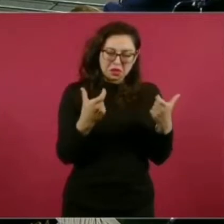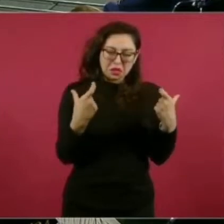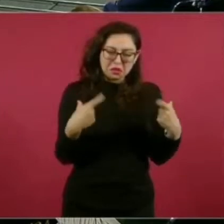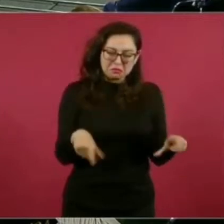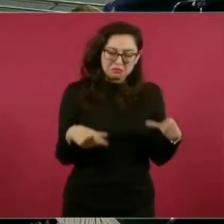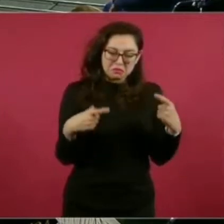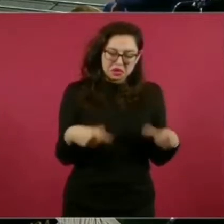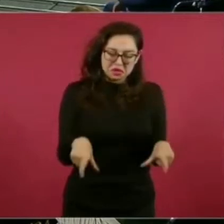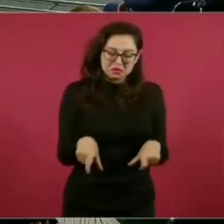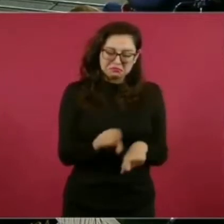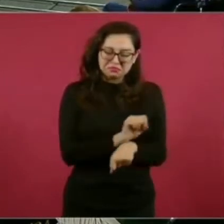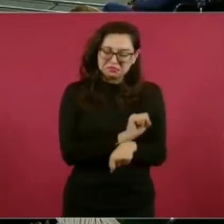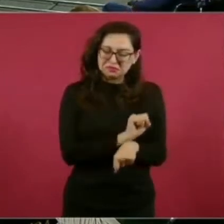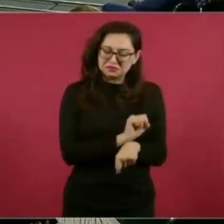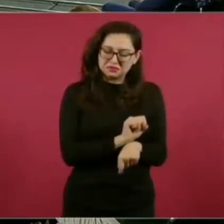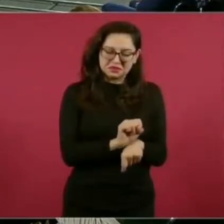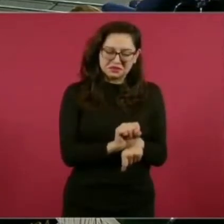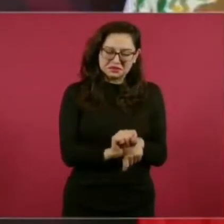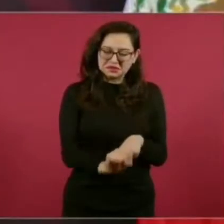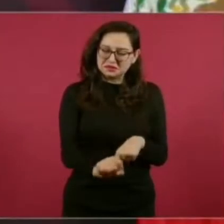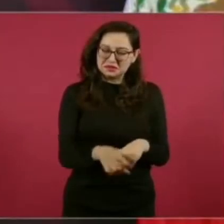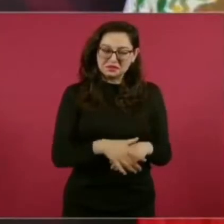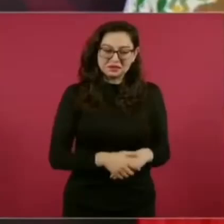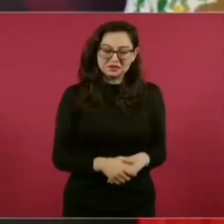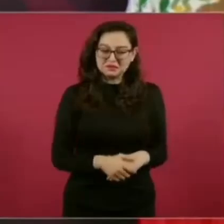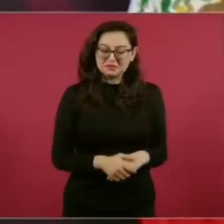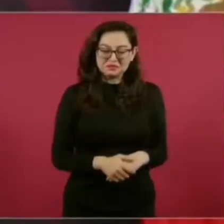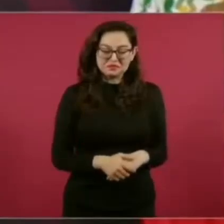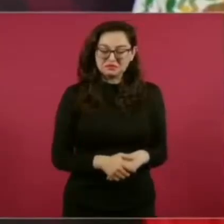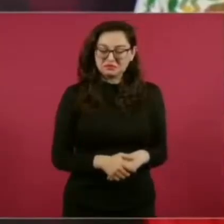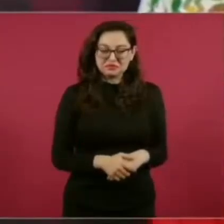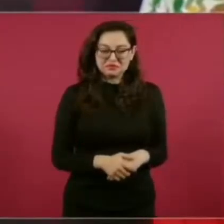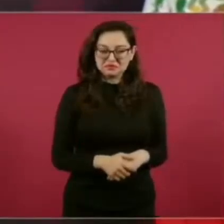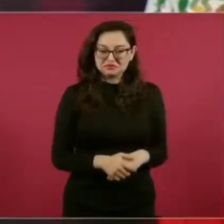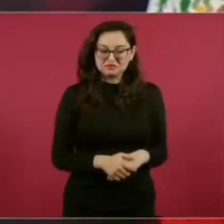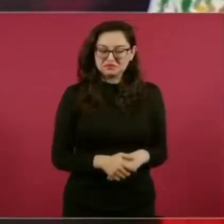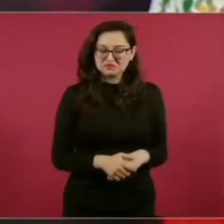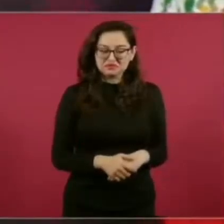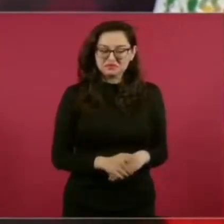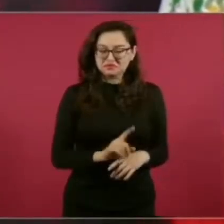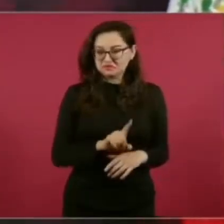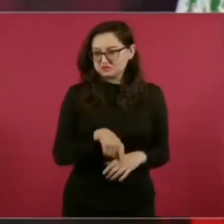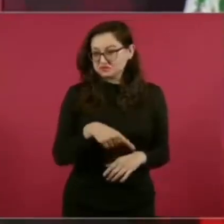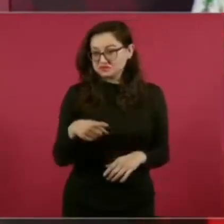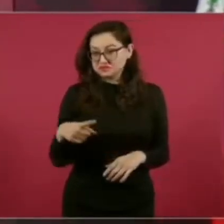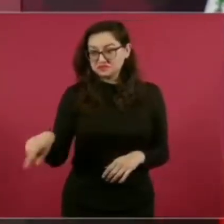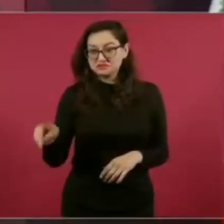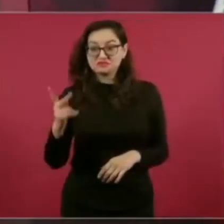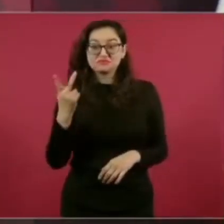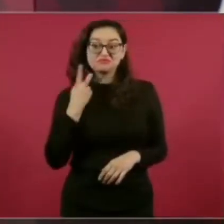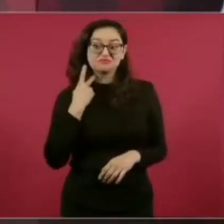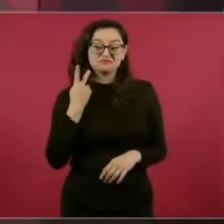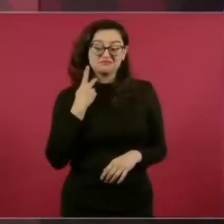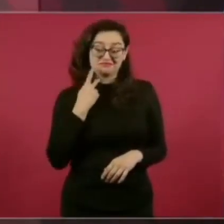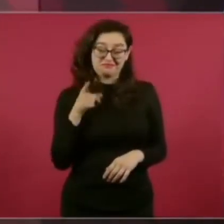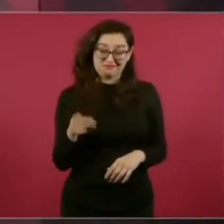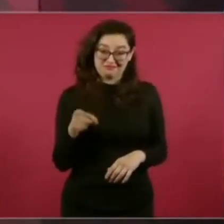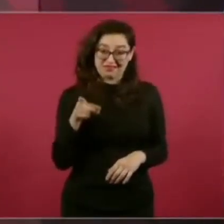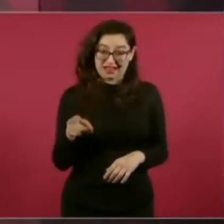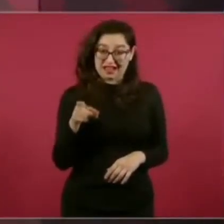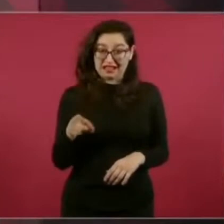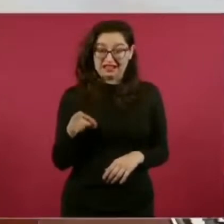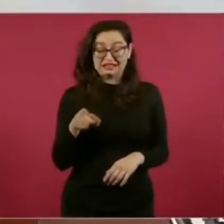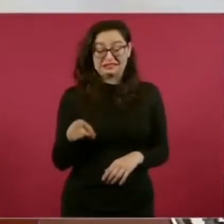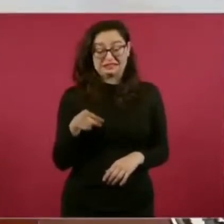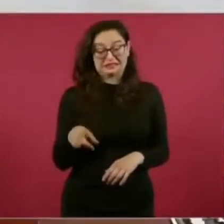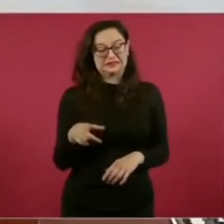jugaba en la Liga del Pacífico. Los otros en grandes ligas.